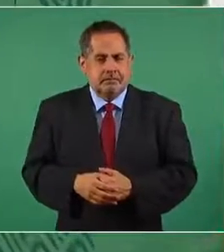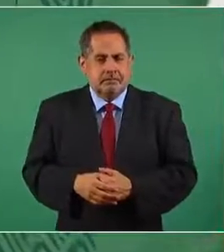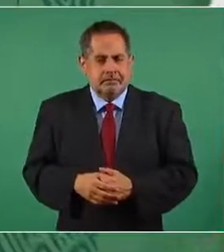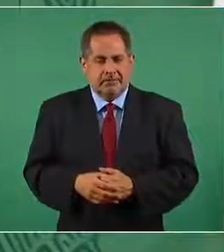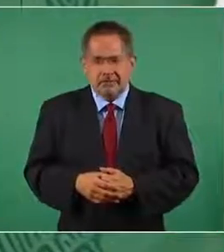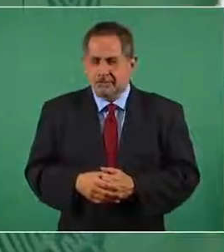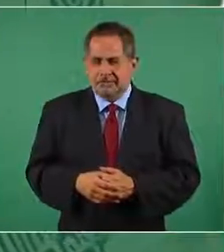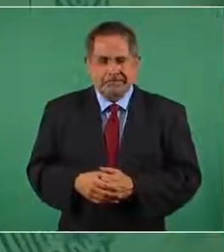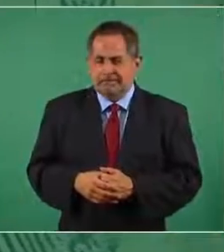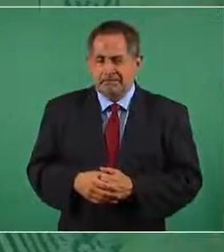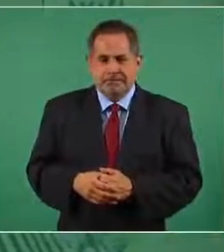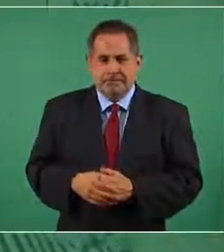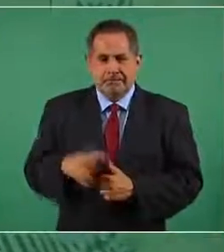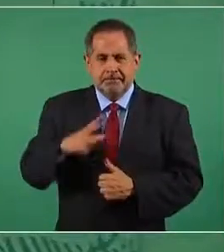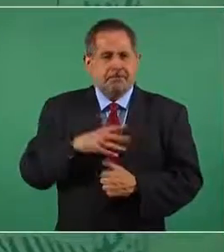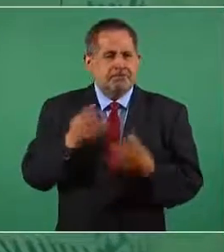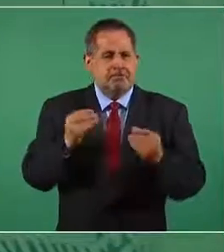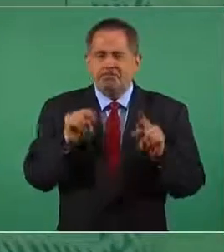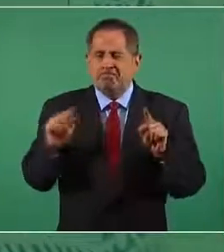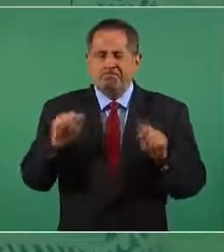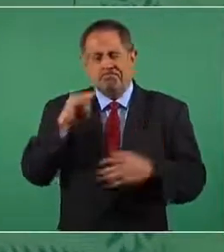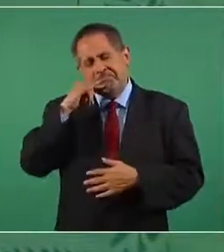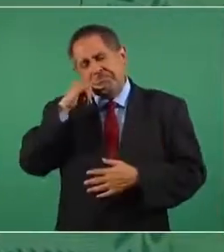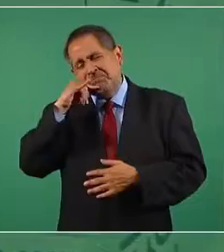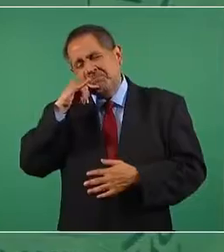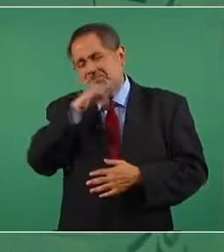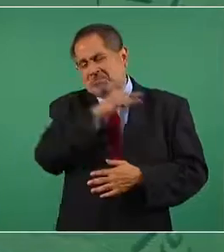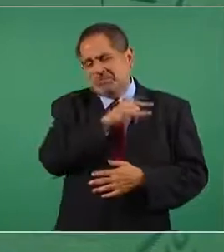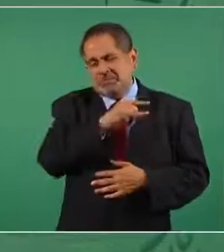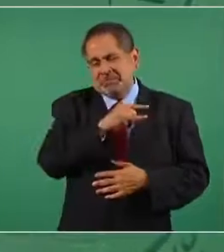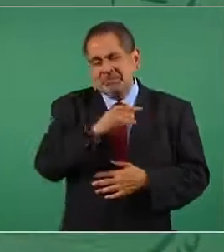hay mucha hipocresía.